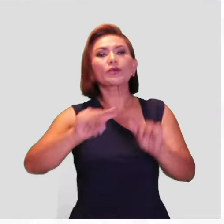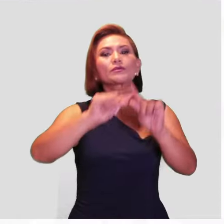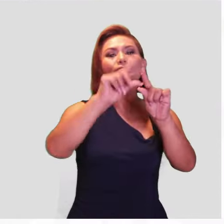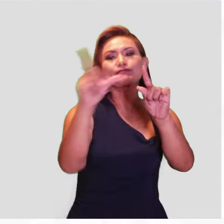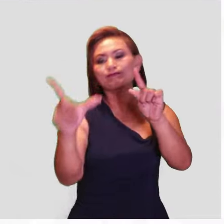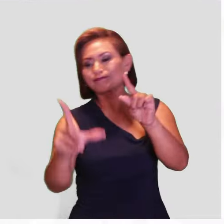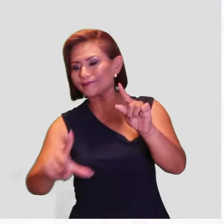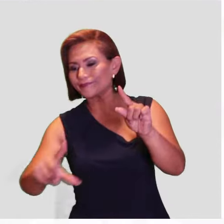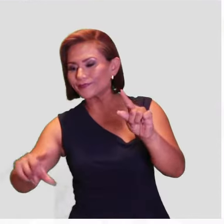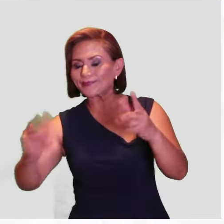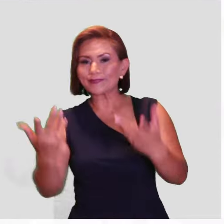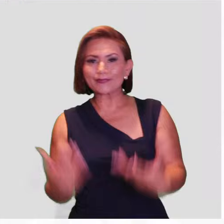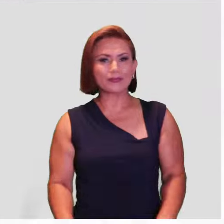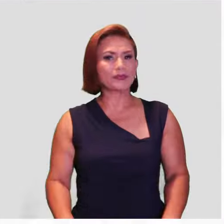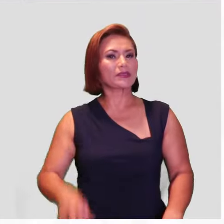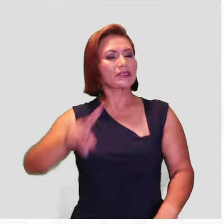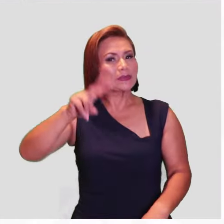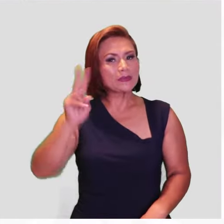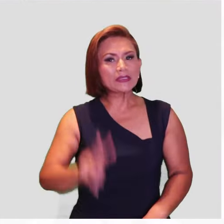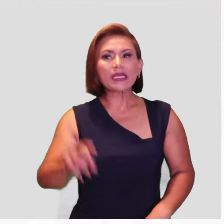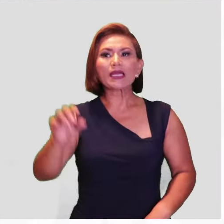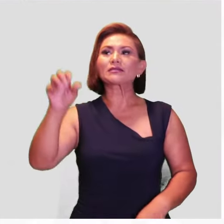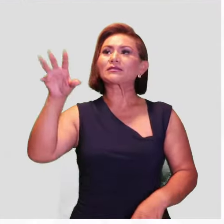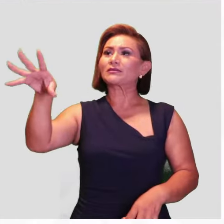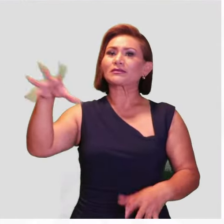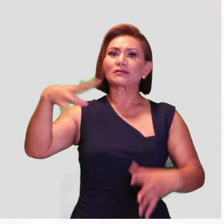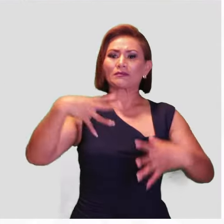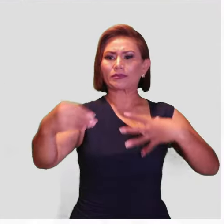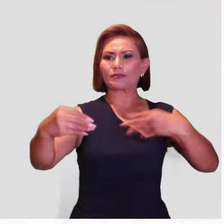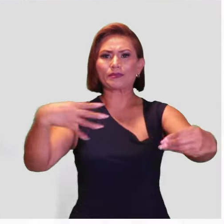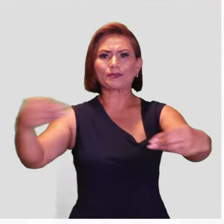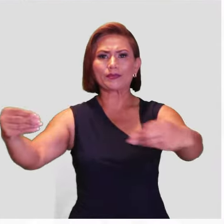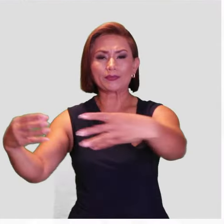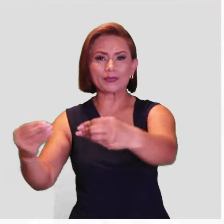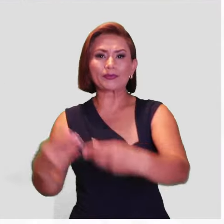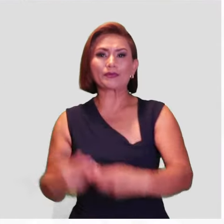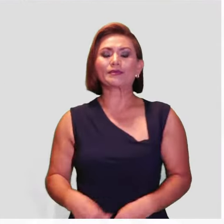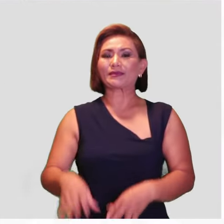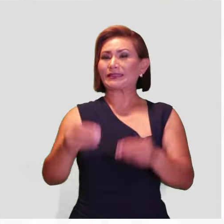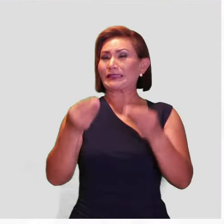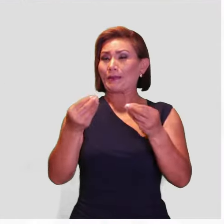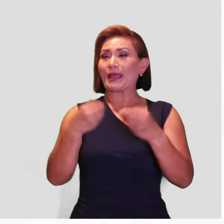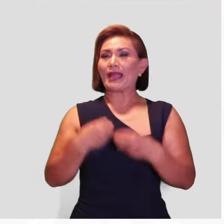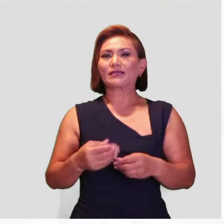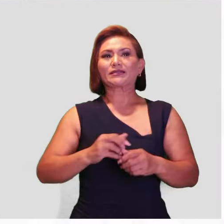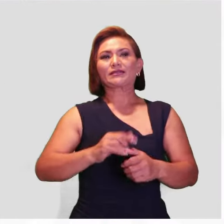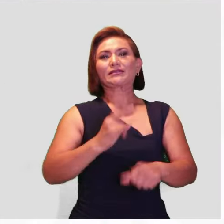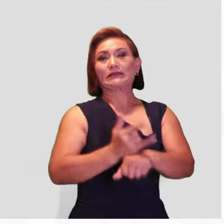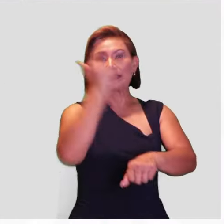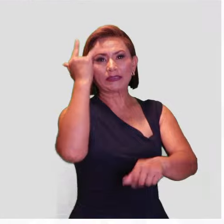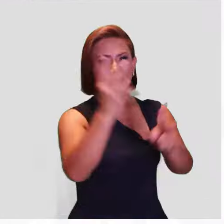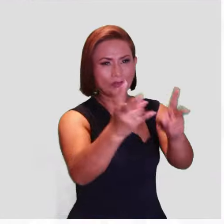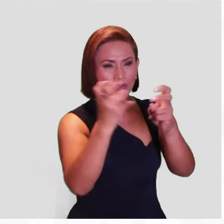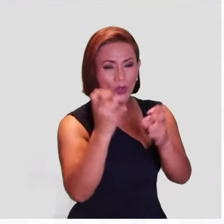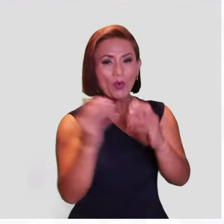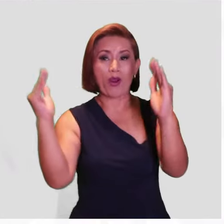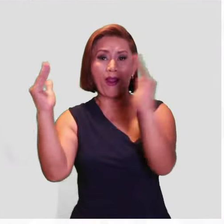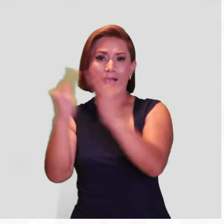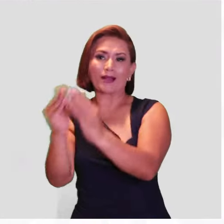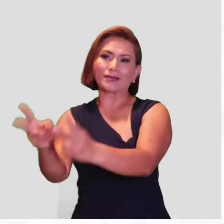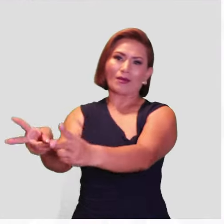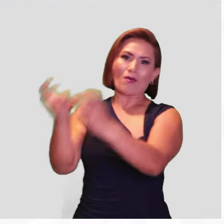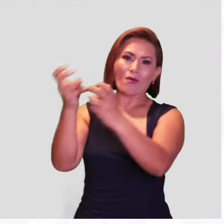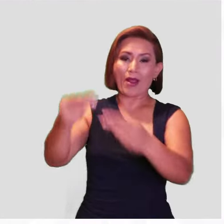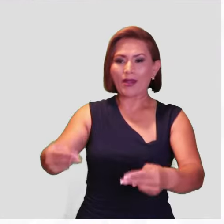actualmente se está permeando a nuestro municipio. Tenemos números rojos en extorsión, robo a casa habitación y robo a negocios. En